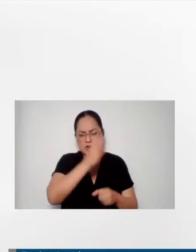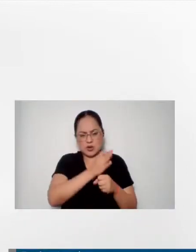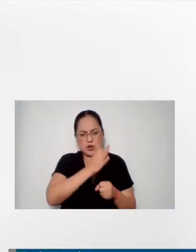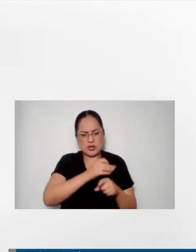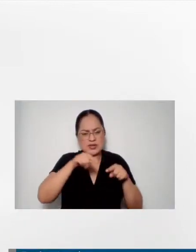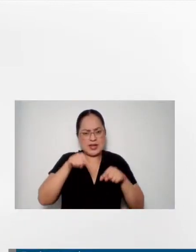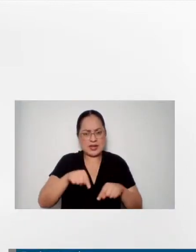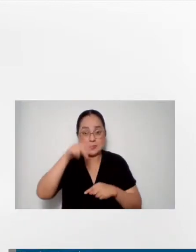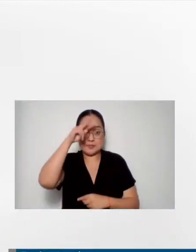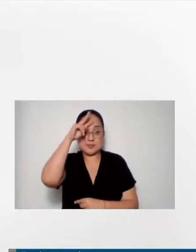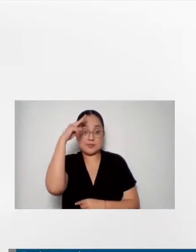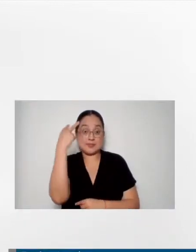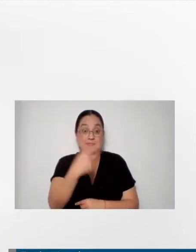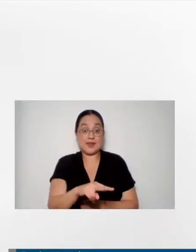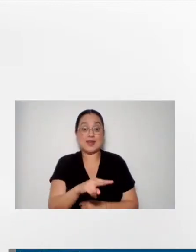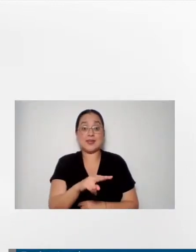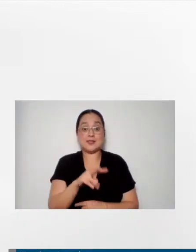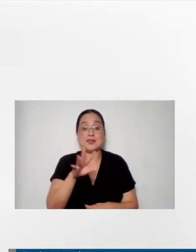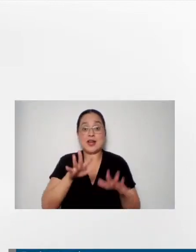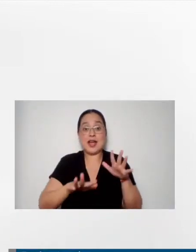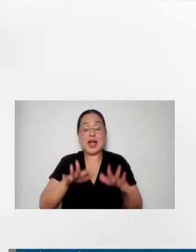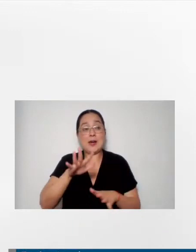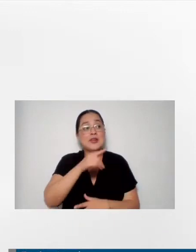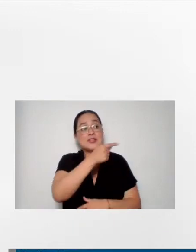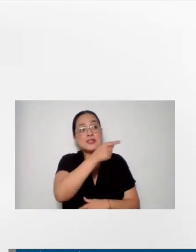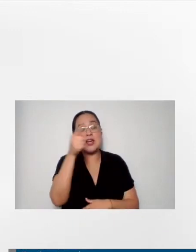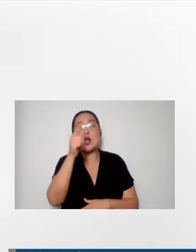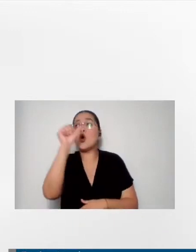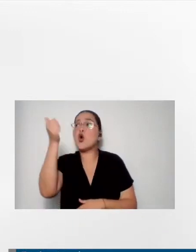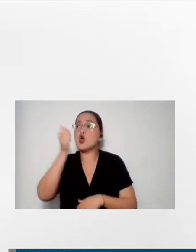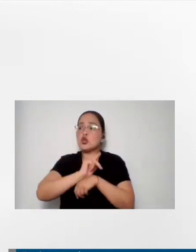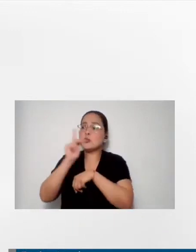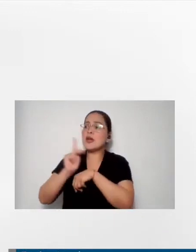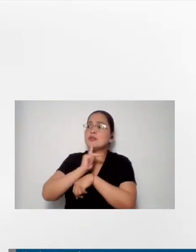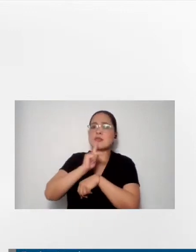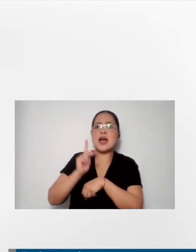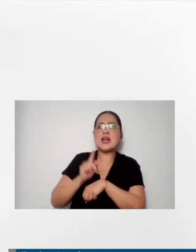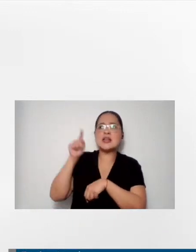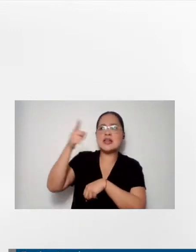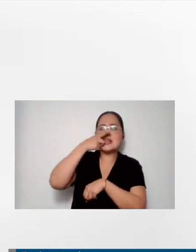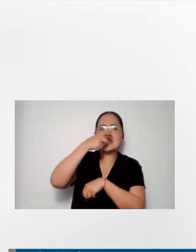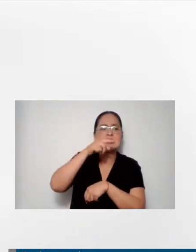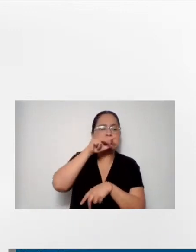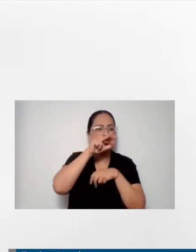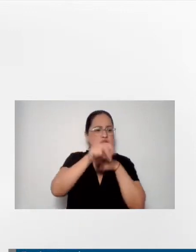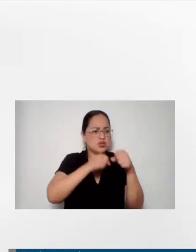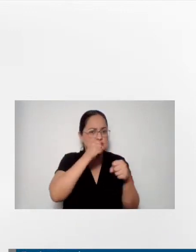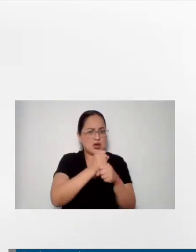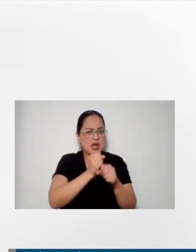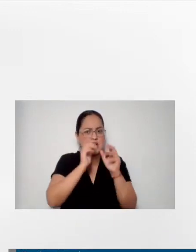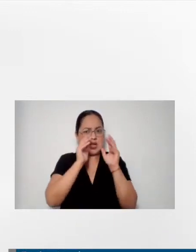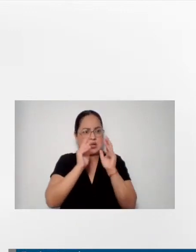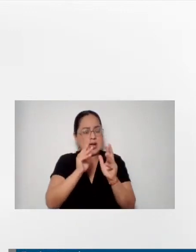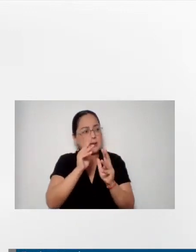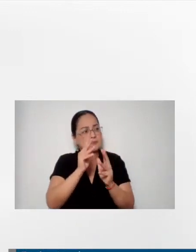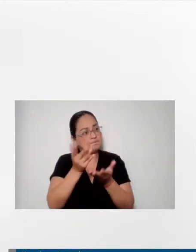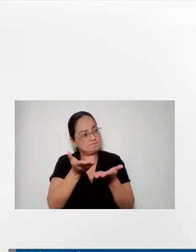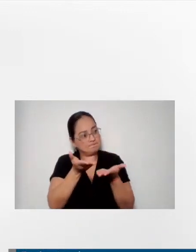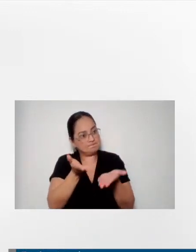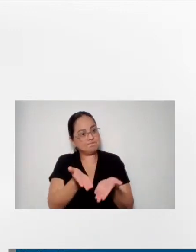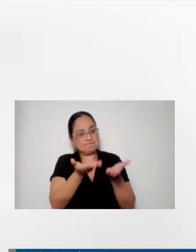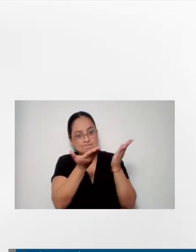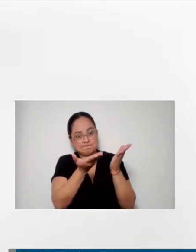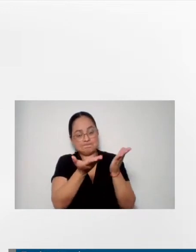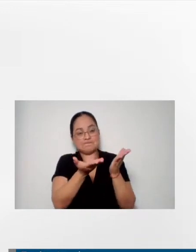contexto mexicano, ¿no? O sea, a veces escuchamos de otras culturas en donde a los 18 años es, mijito, mijita, ahí están